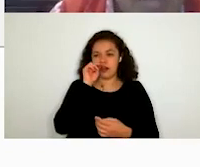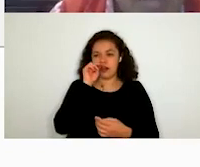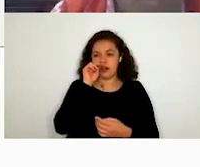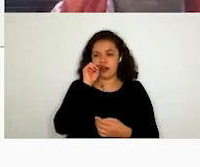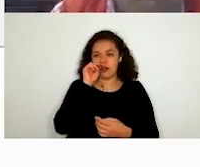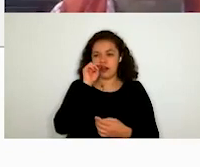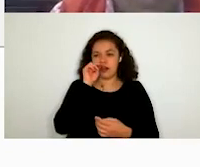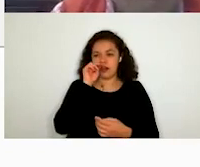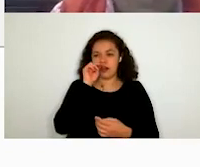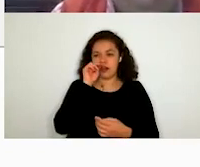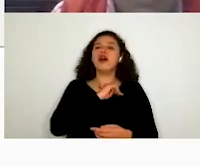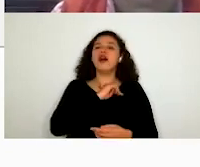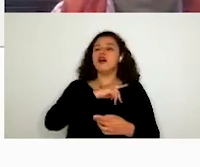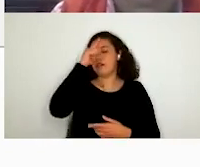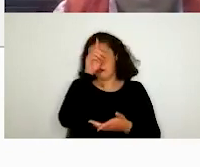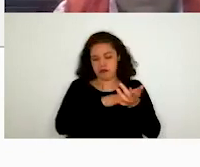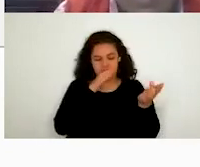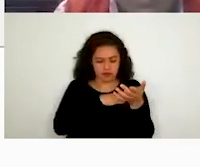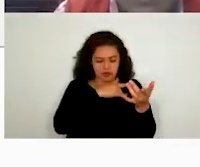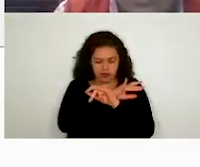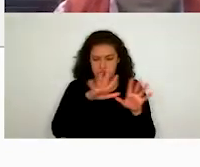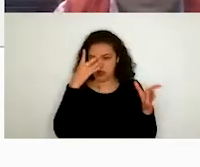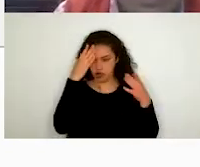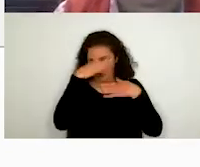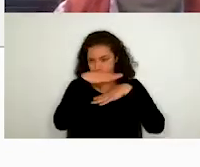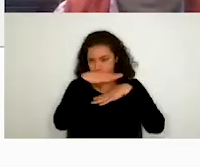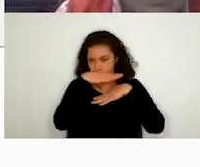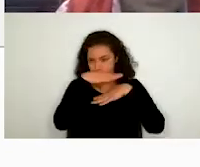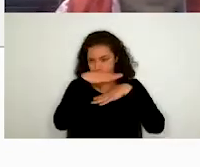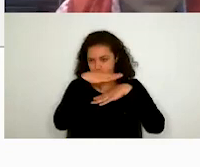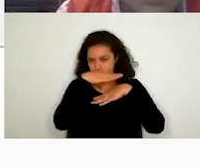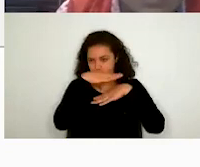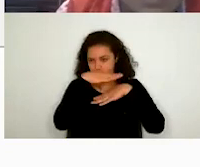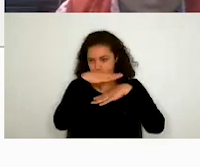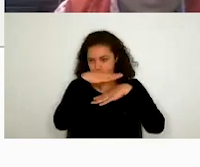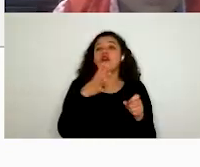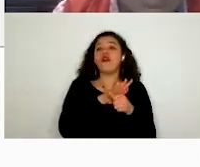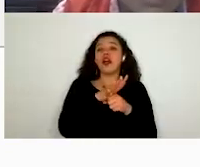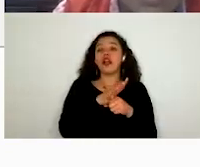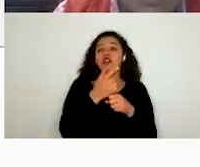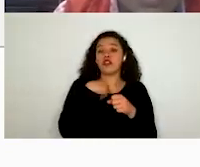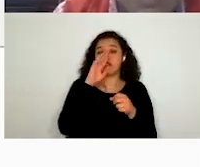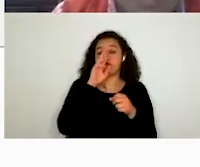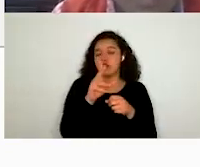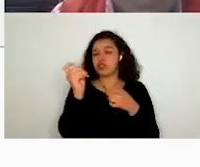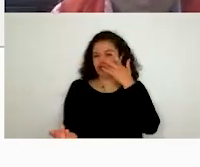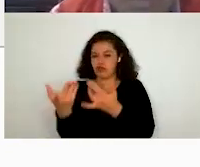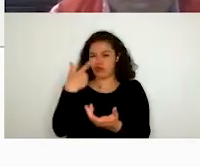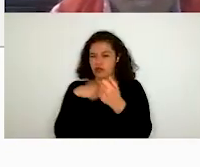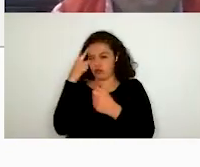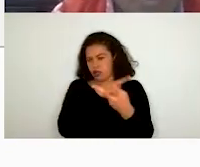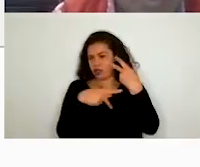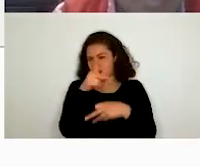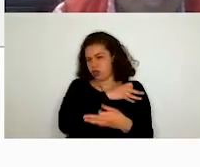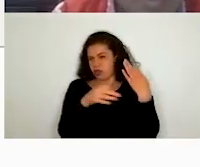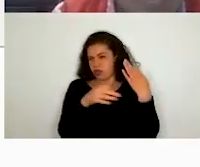paneles con los documentos informativos sobre qué hacer en caso de sismos y qué hacer en caso de incendios, para que sean visibles para todo el personal y